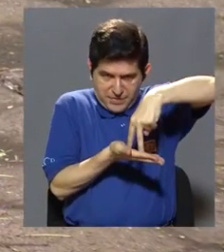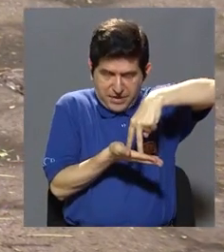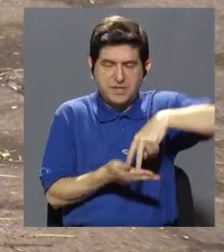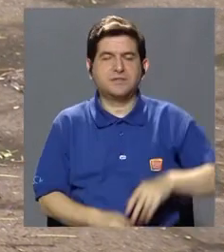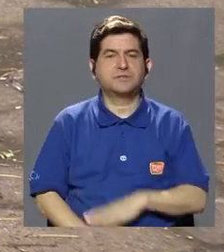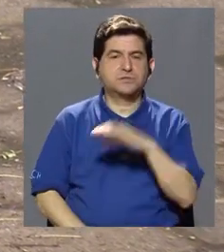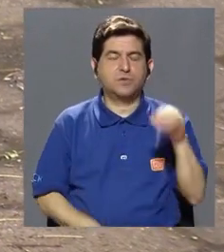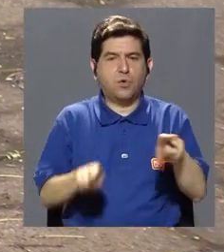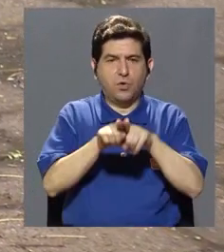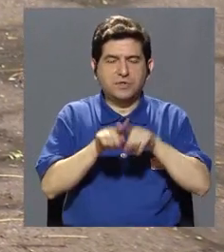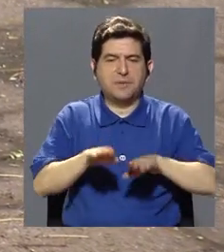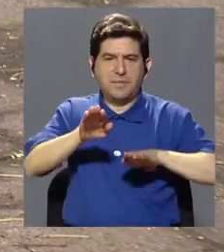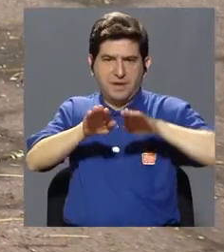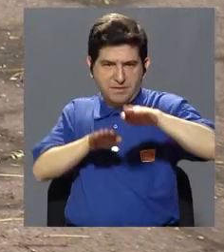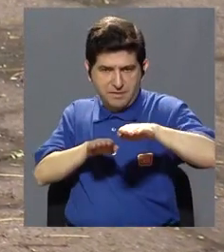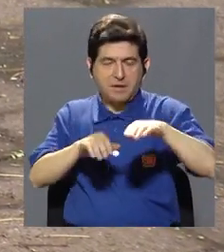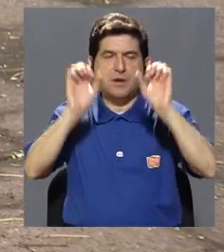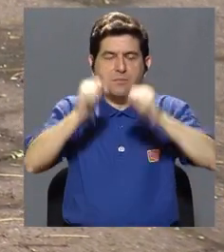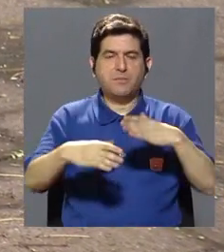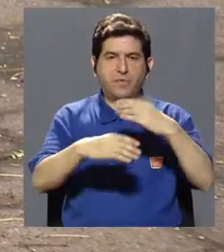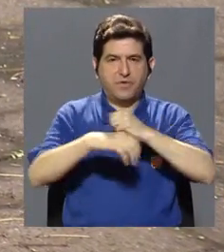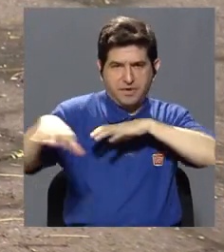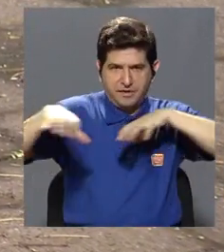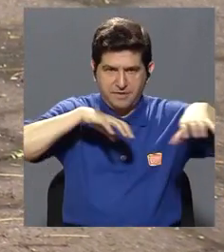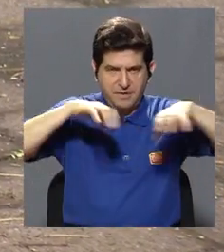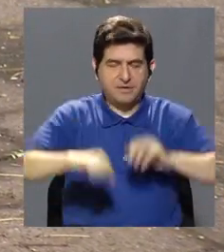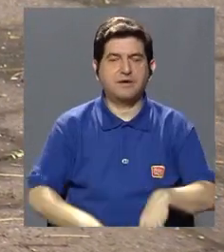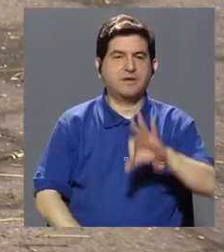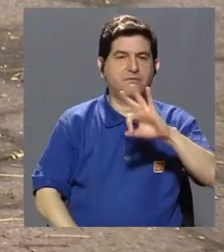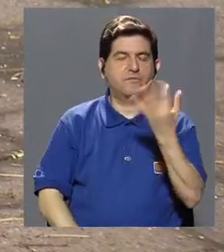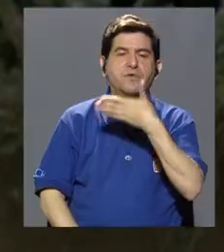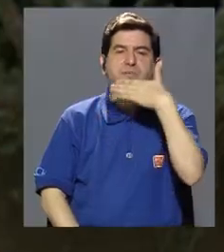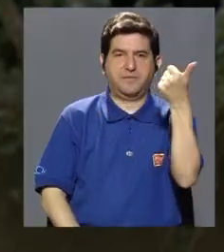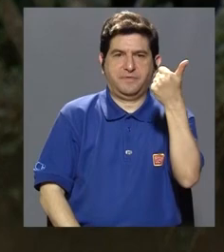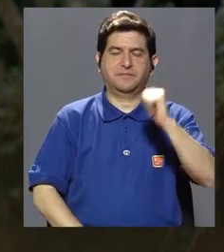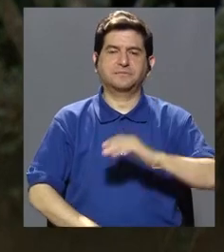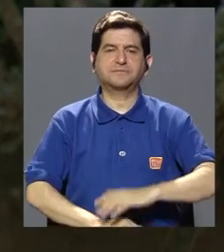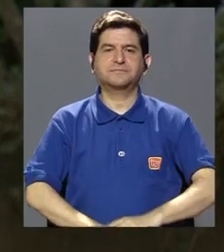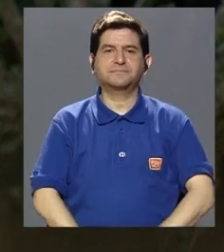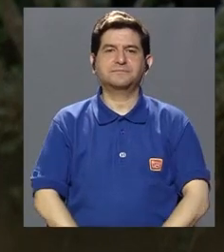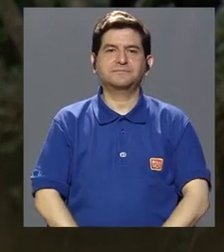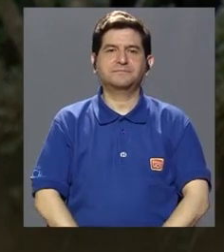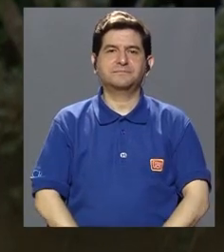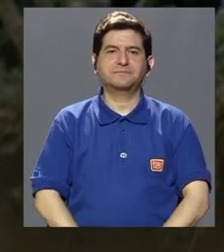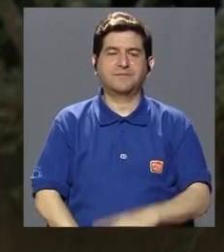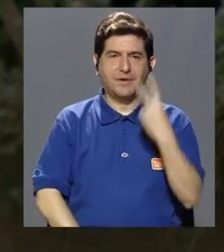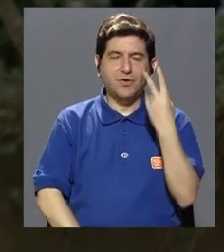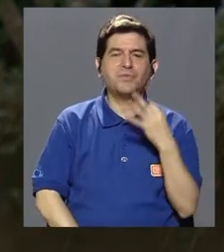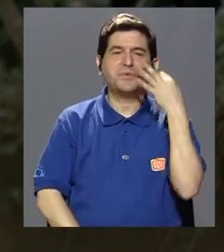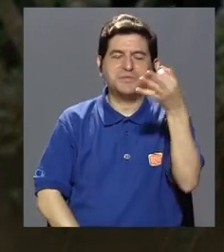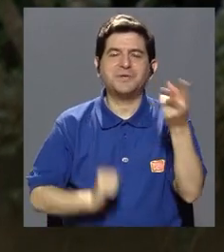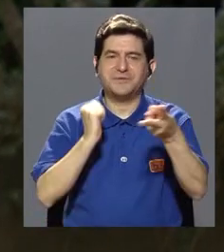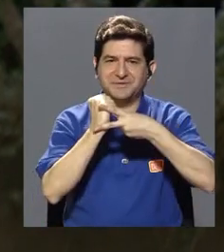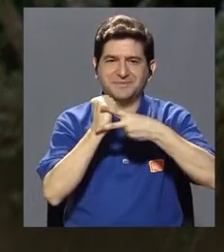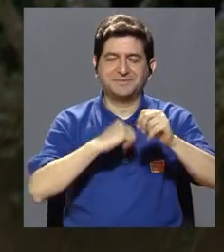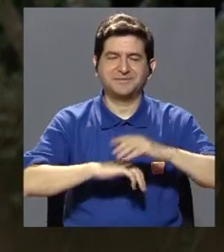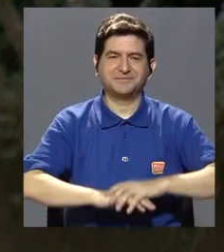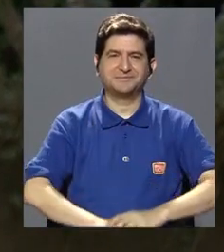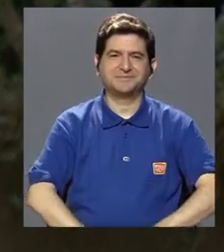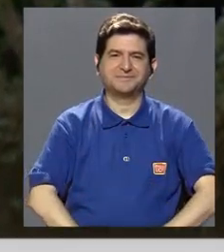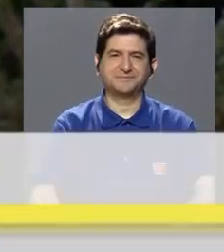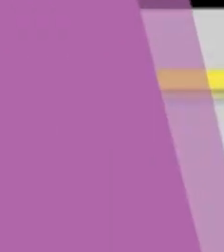separadas o cómodamente adelantadas para poder realizar los ejercicios de la mejor forma posible. Nos vemos en la próxima.